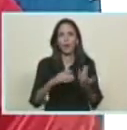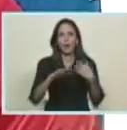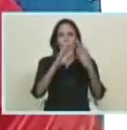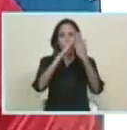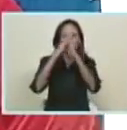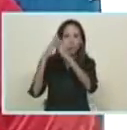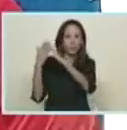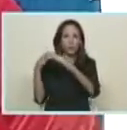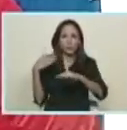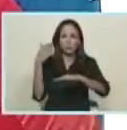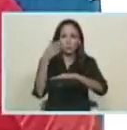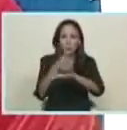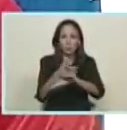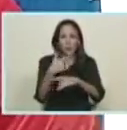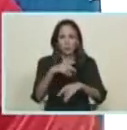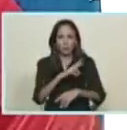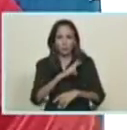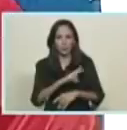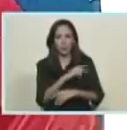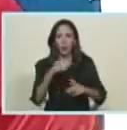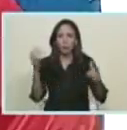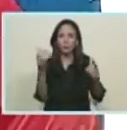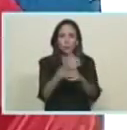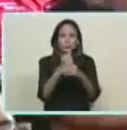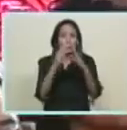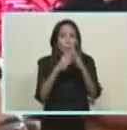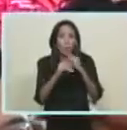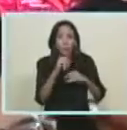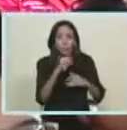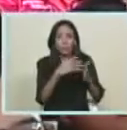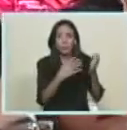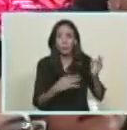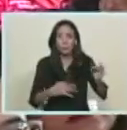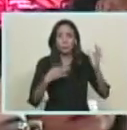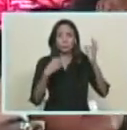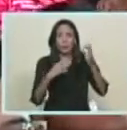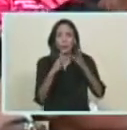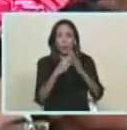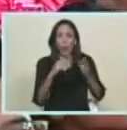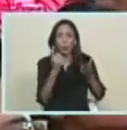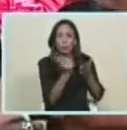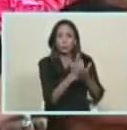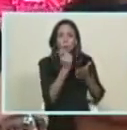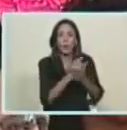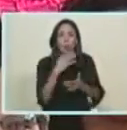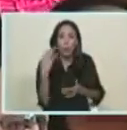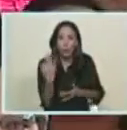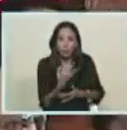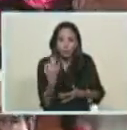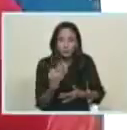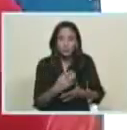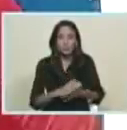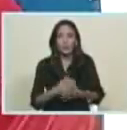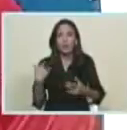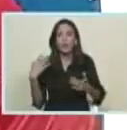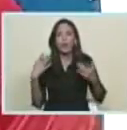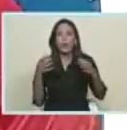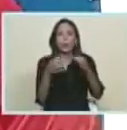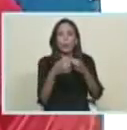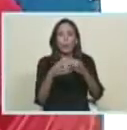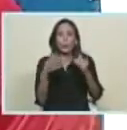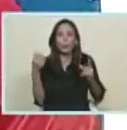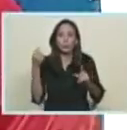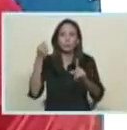histórico de la Cancillería y conseguí todos los documentos, todos, en original, del golpe de Estado